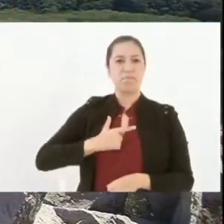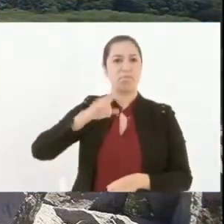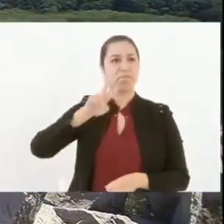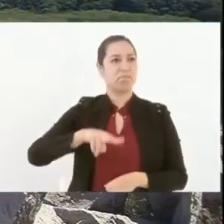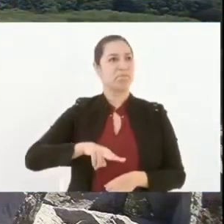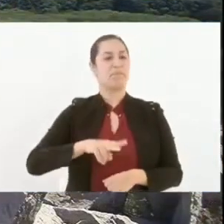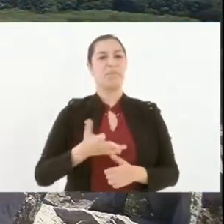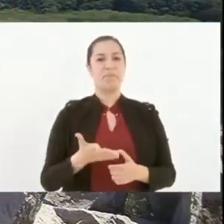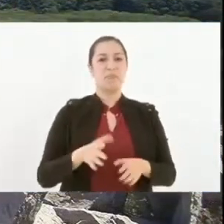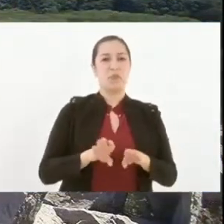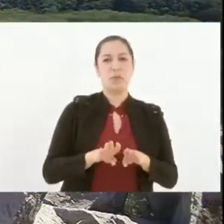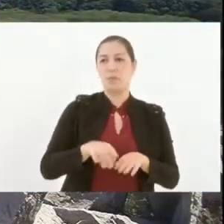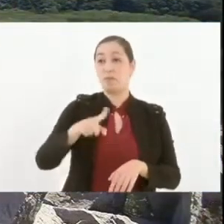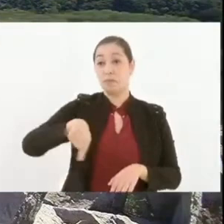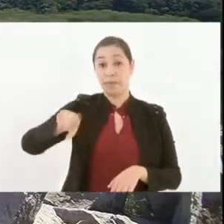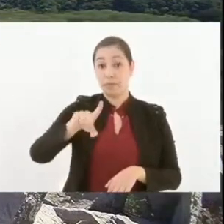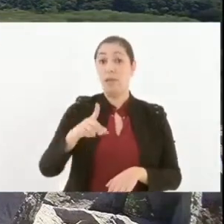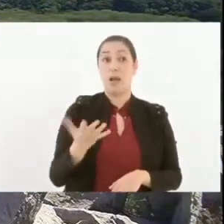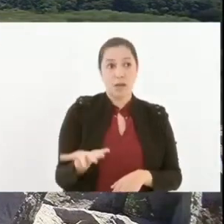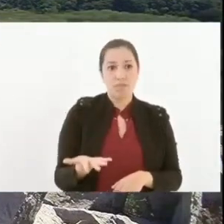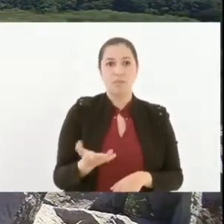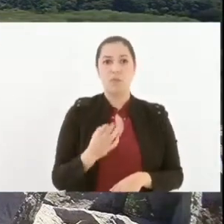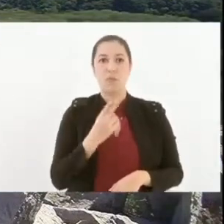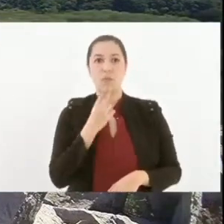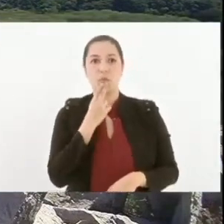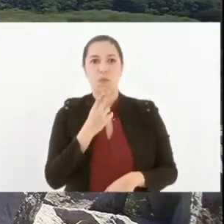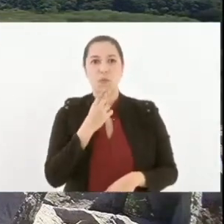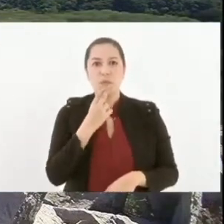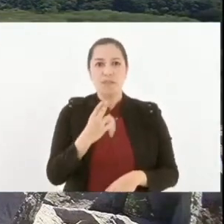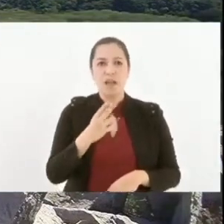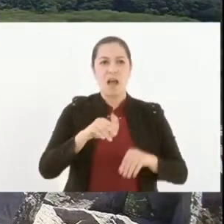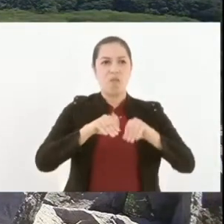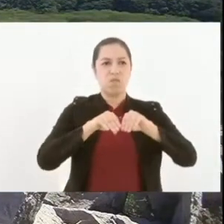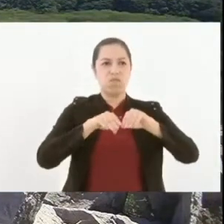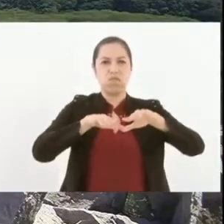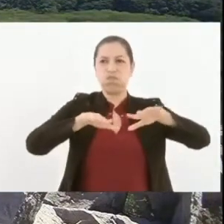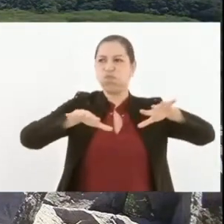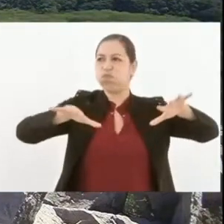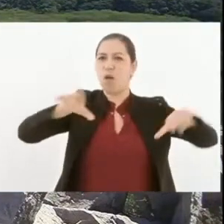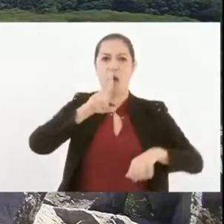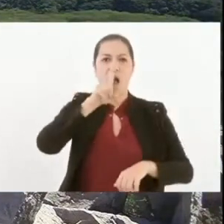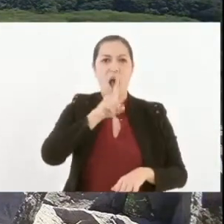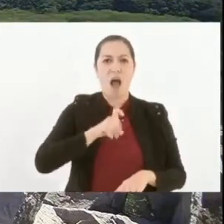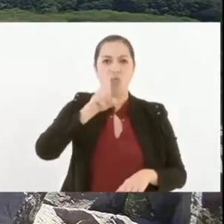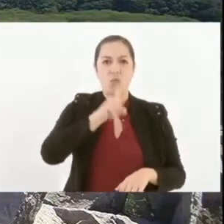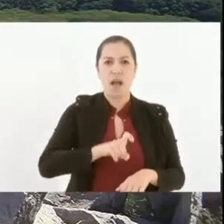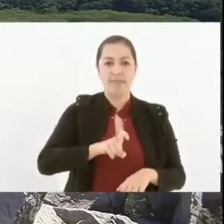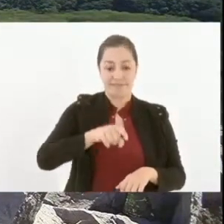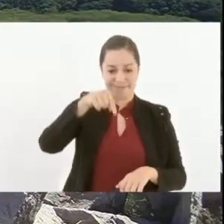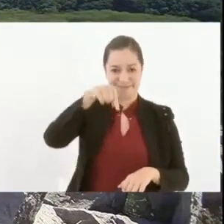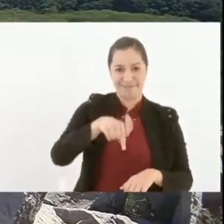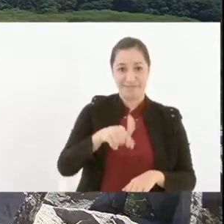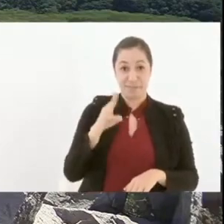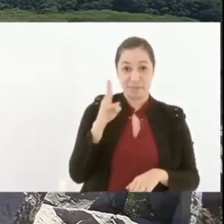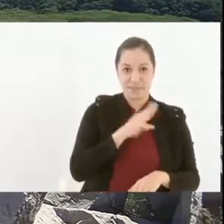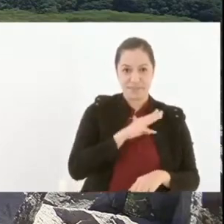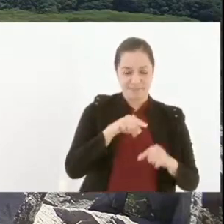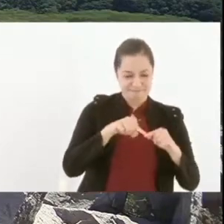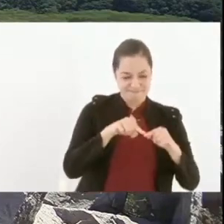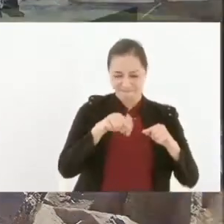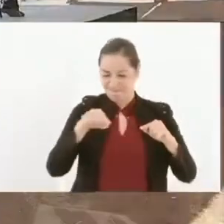por su utilidad. El que se va a tener agua en Mazatlán, en